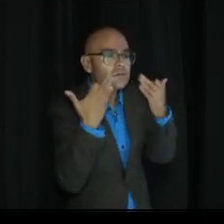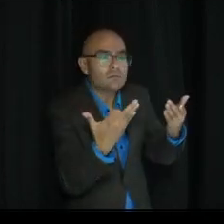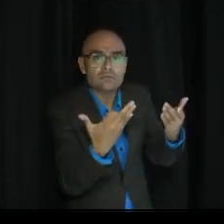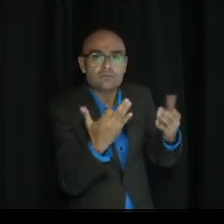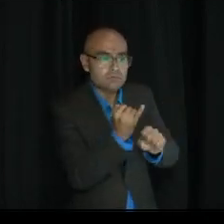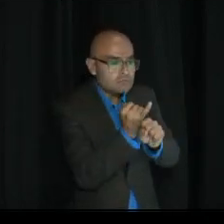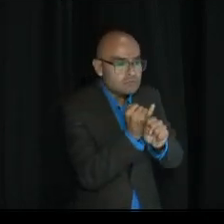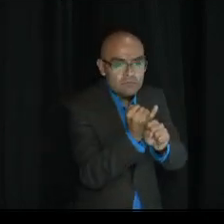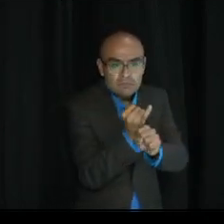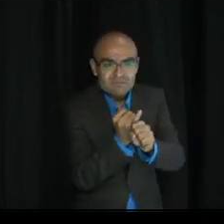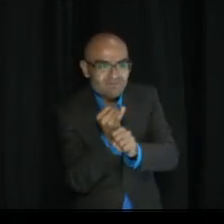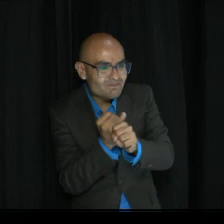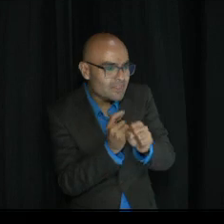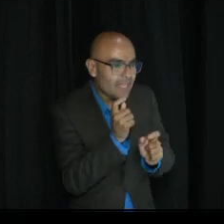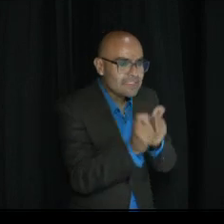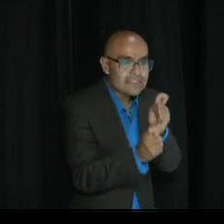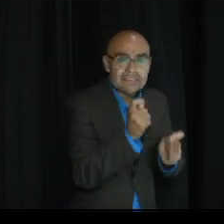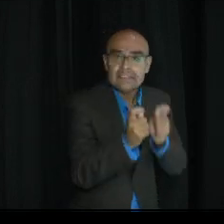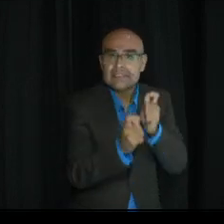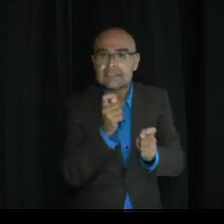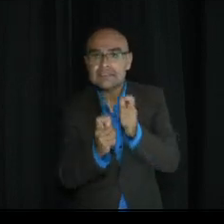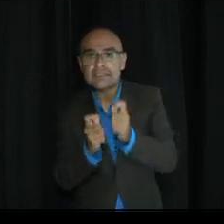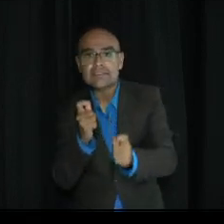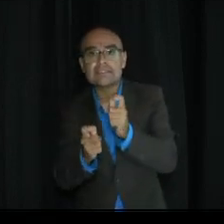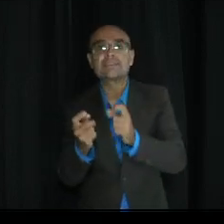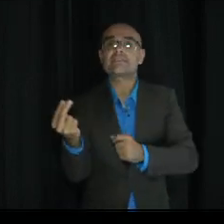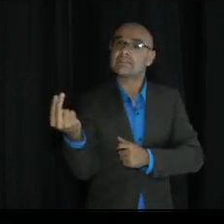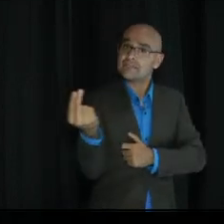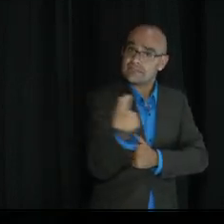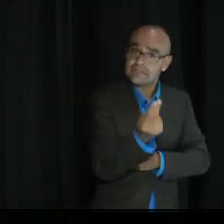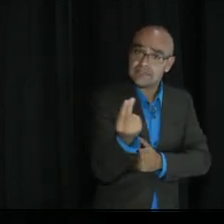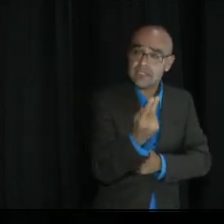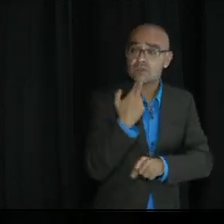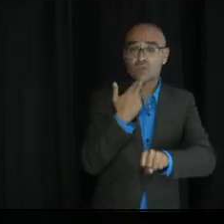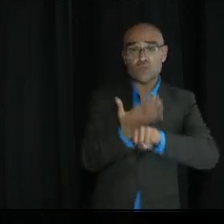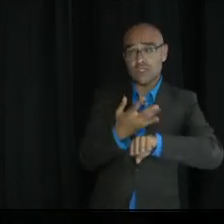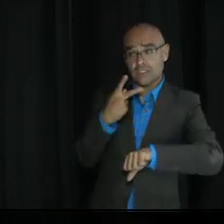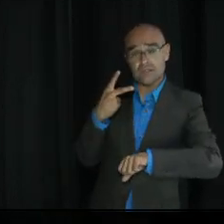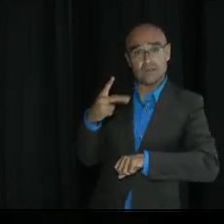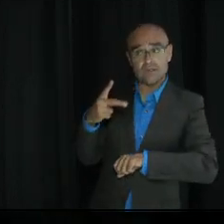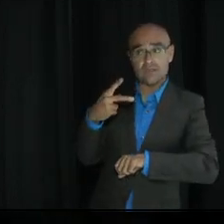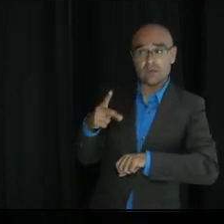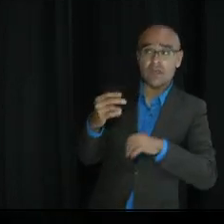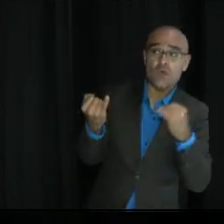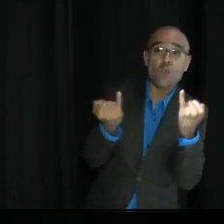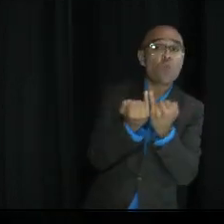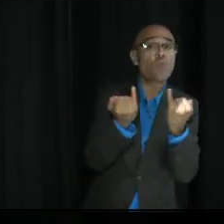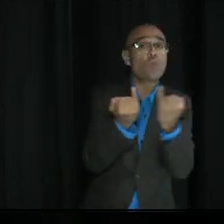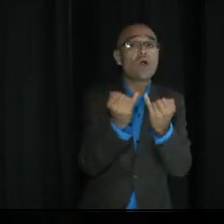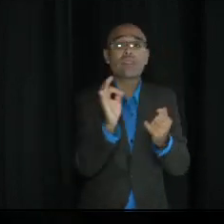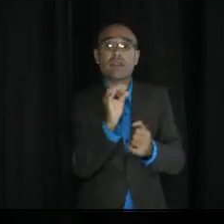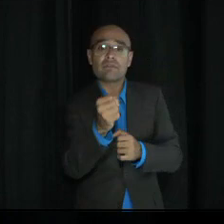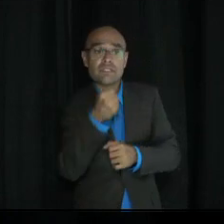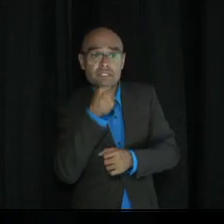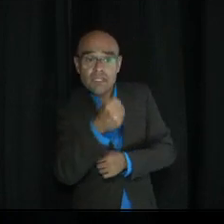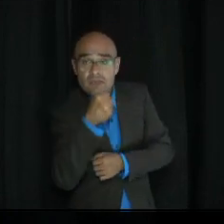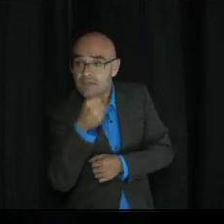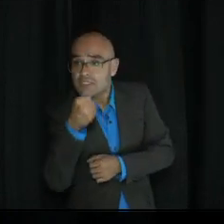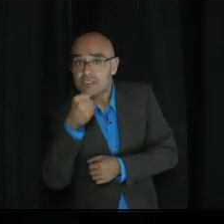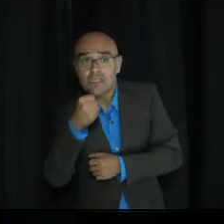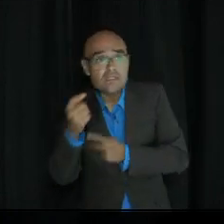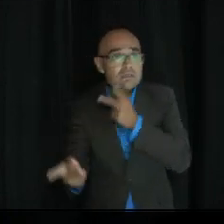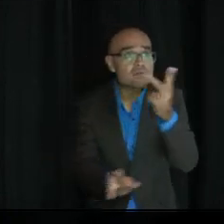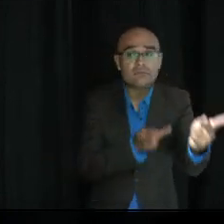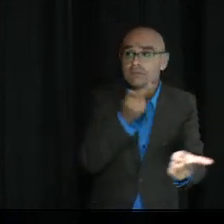las diligencias que a ellos como tal les sean encomendadas y recabar entrevistas de probables testigos o personas quienes